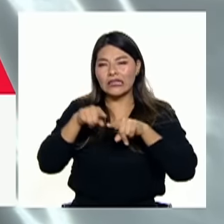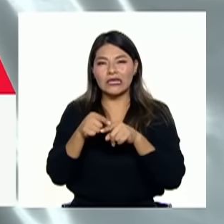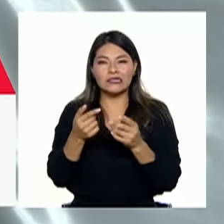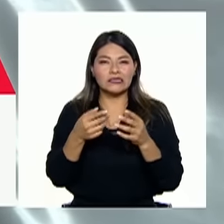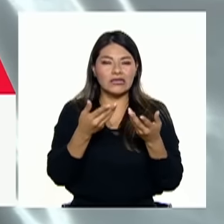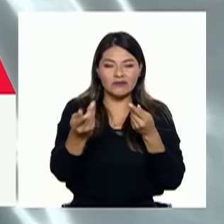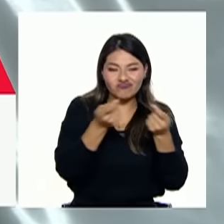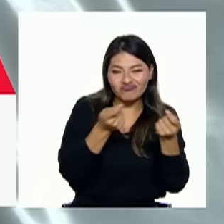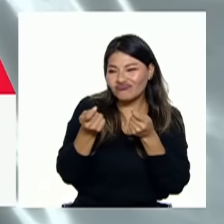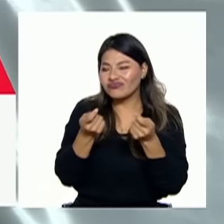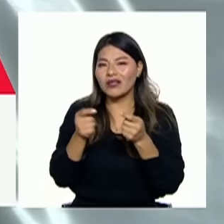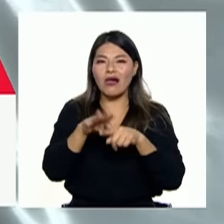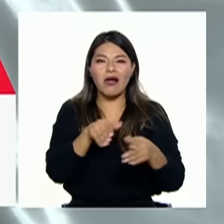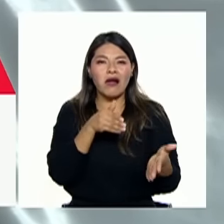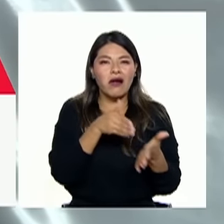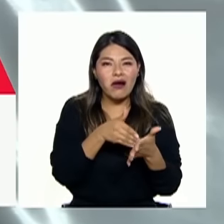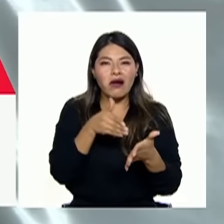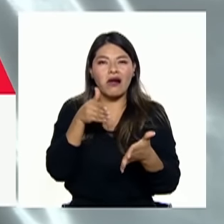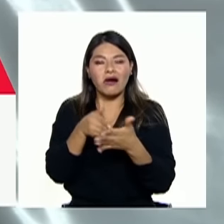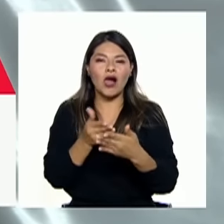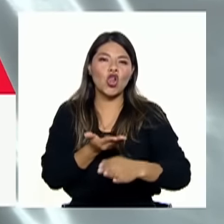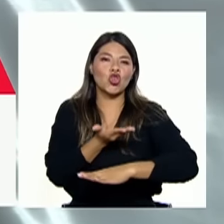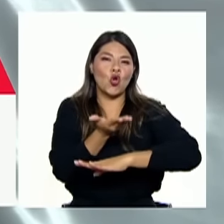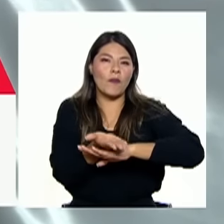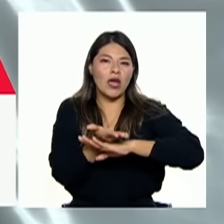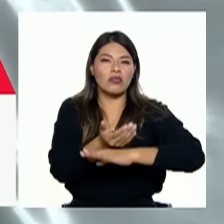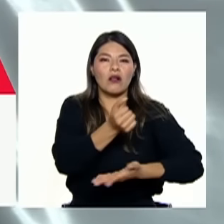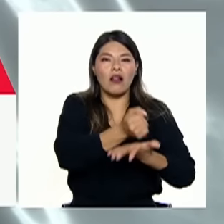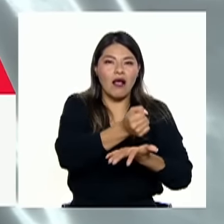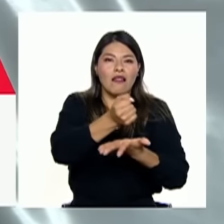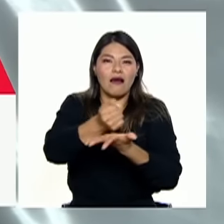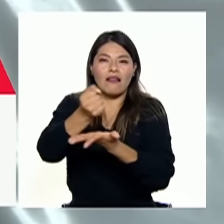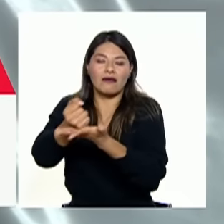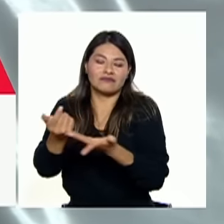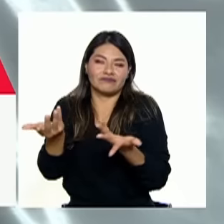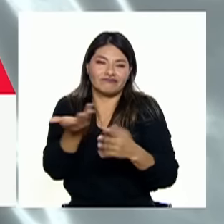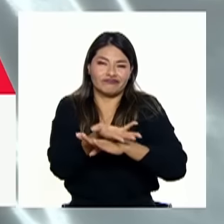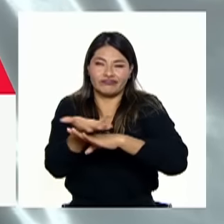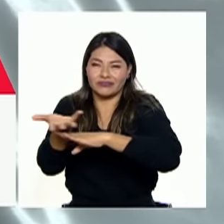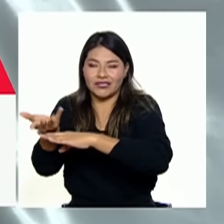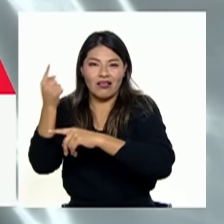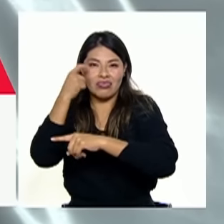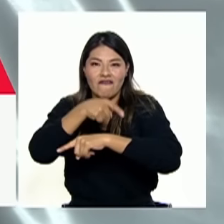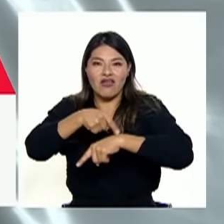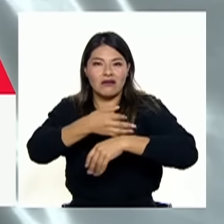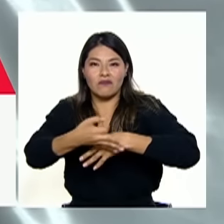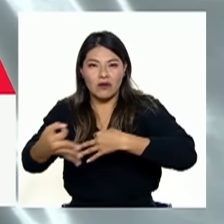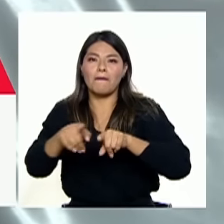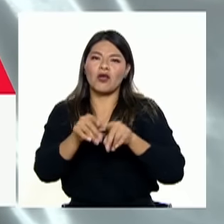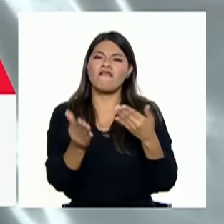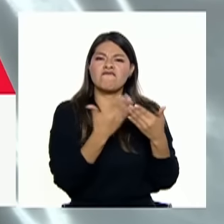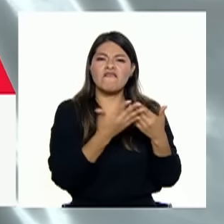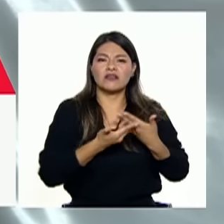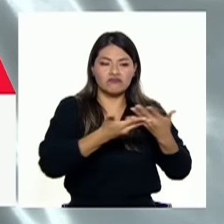regulación y las trabas burocráticas, así como simplificar procesos para facilitar la inversión